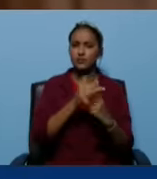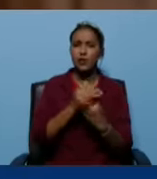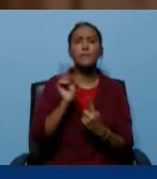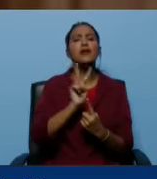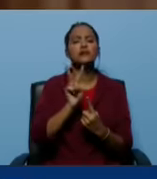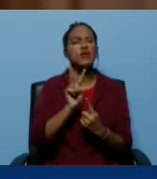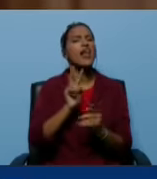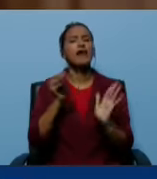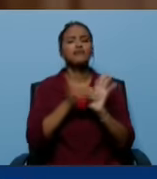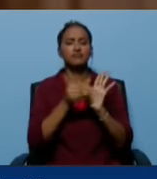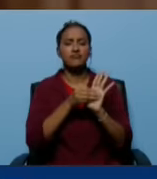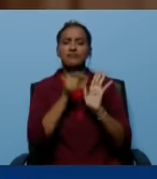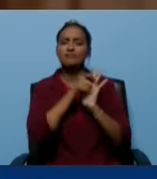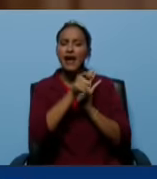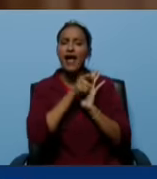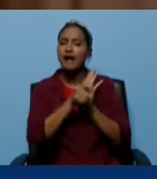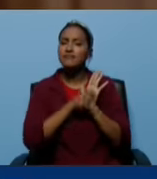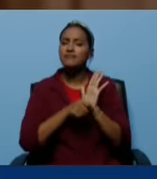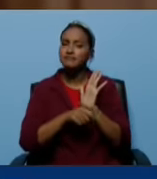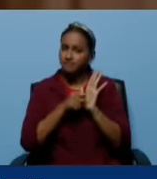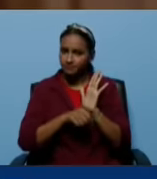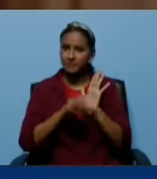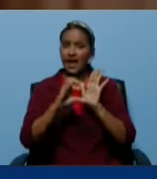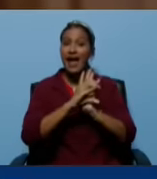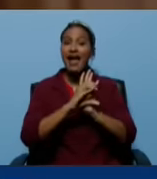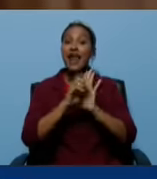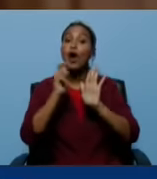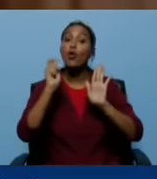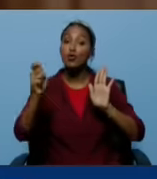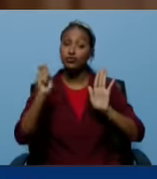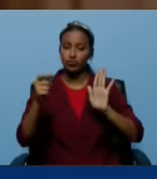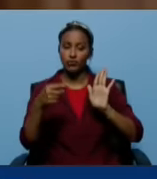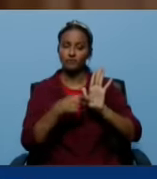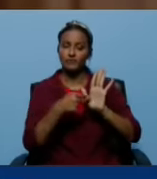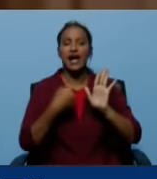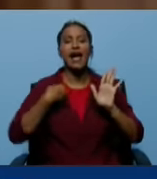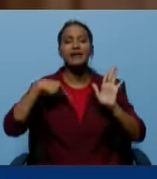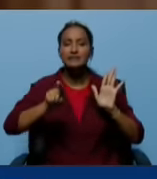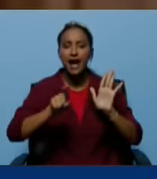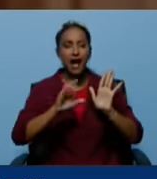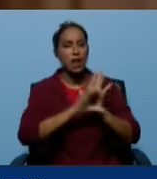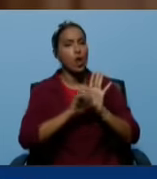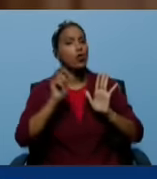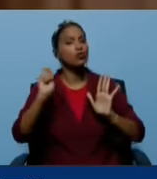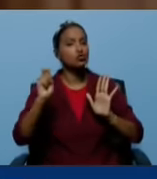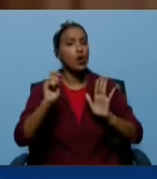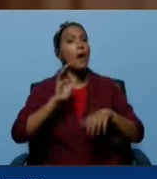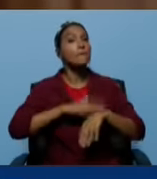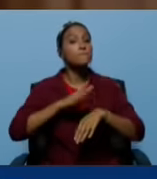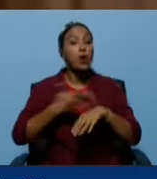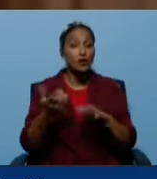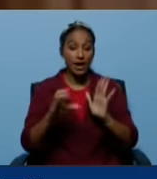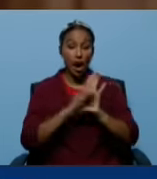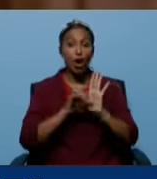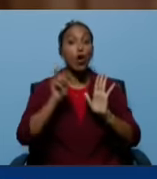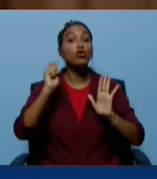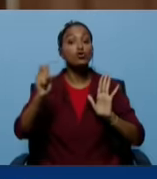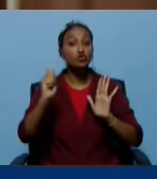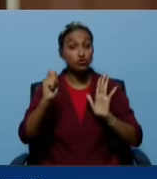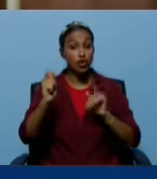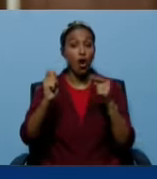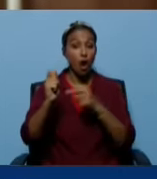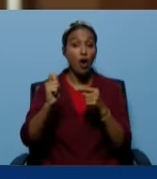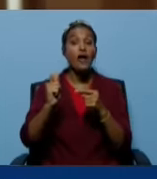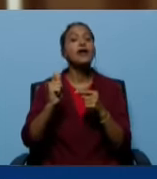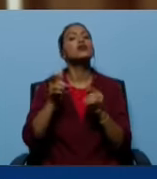escritas, explícitas en la Constitución de la República Bolivariana de Venezuela, que es de las pocas constituciones en el mundo que son expresión también